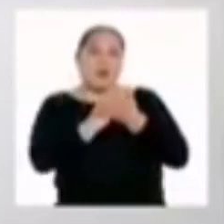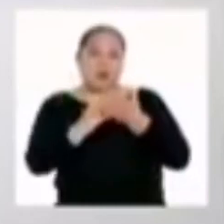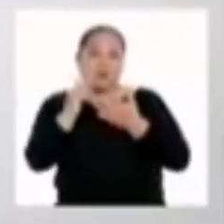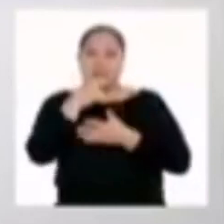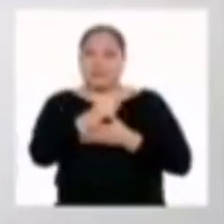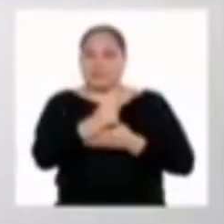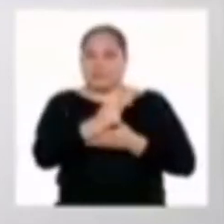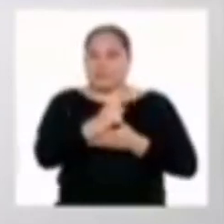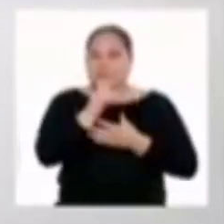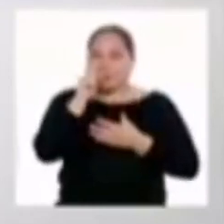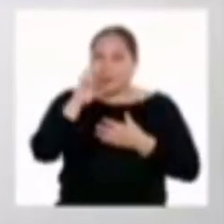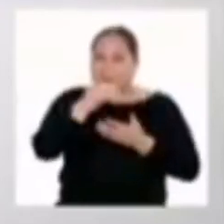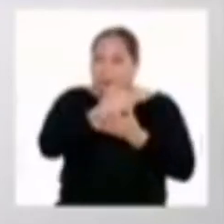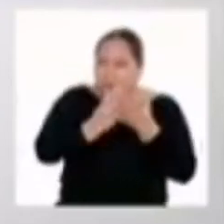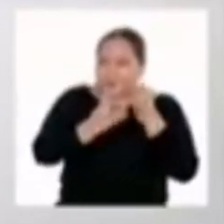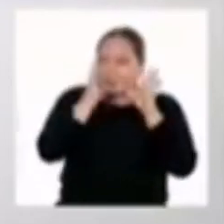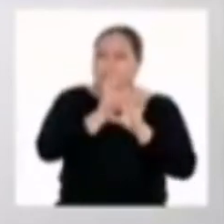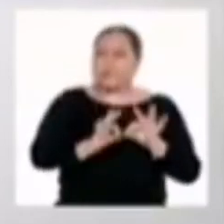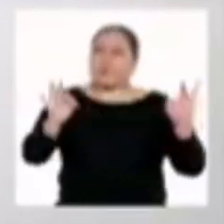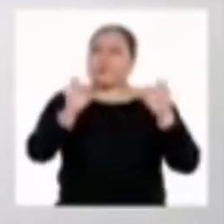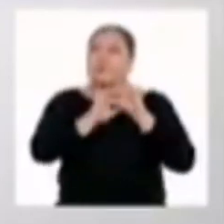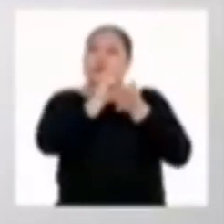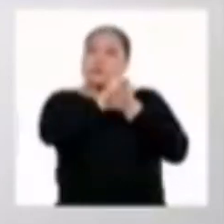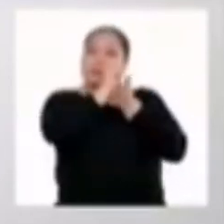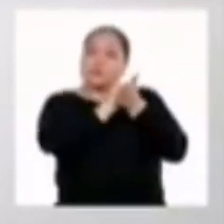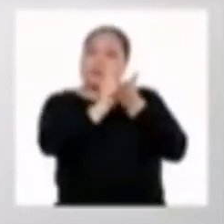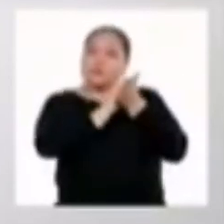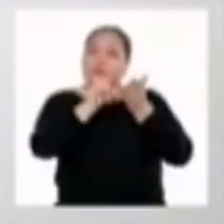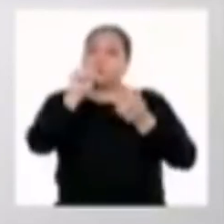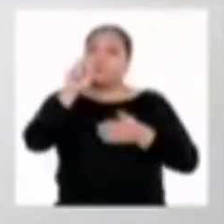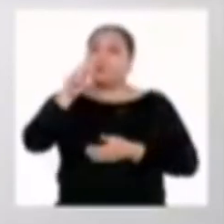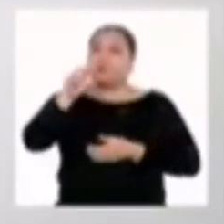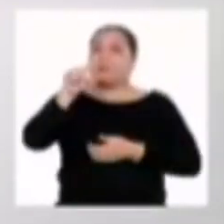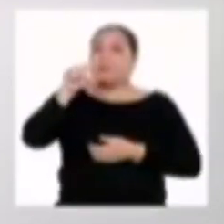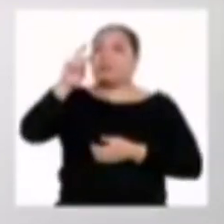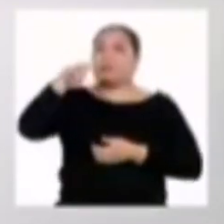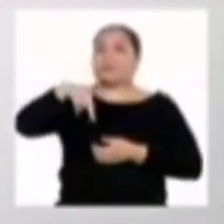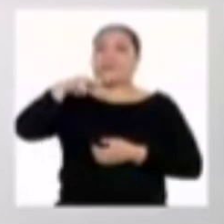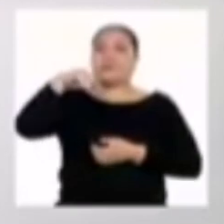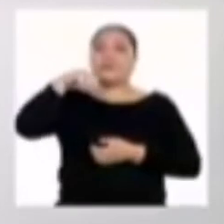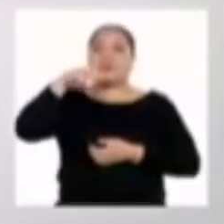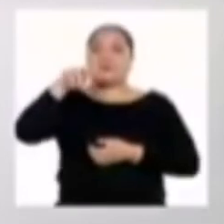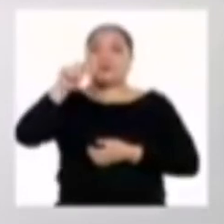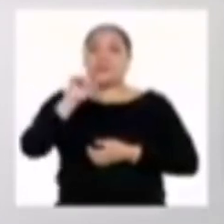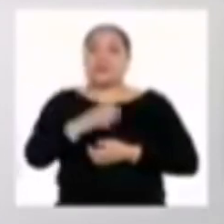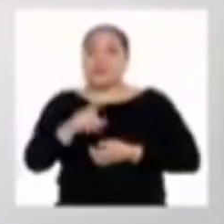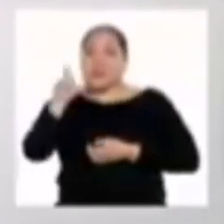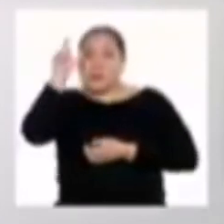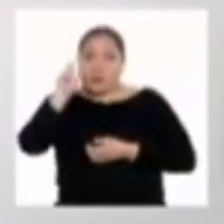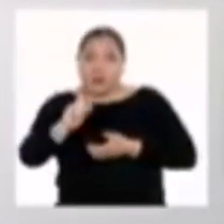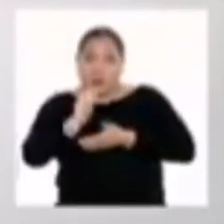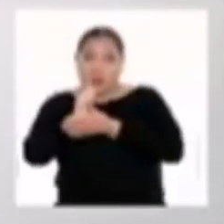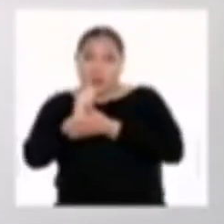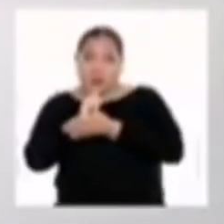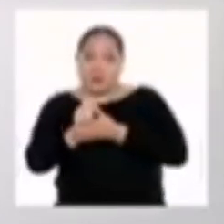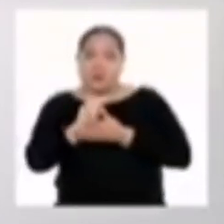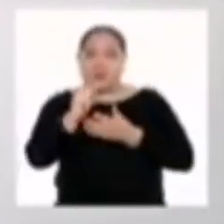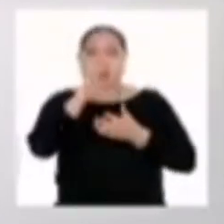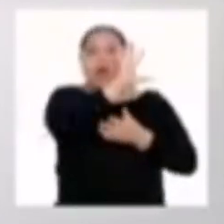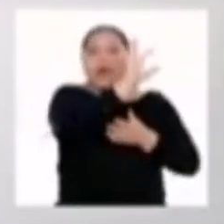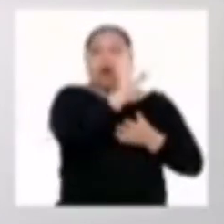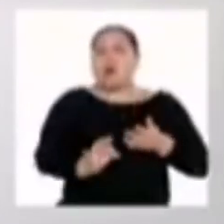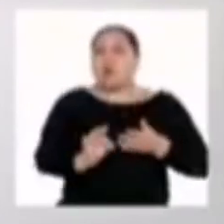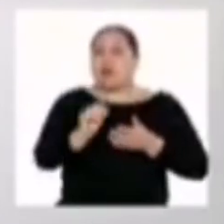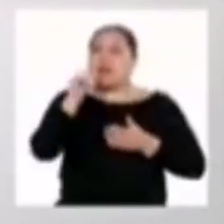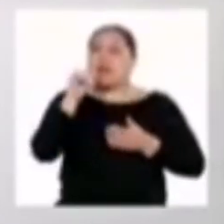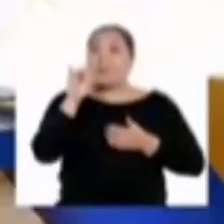de los textos argumentativos, en la que el autor retoma la hipótesis inicial y demuestra la